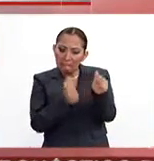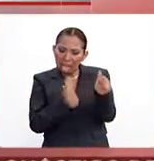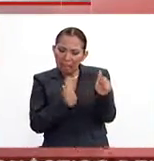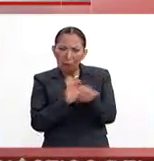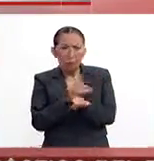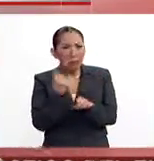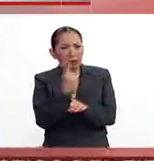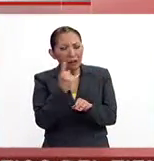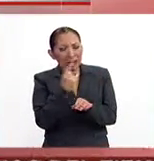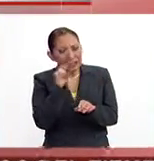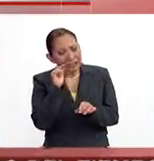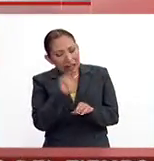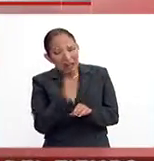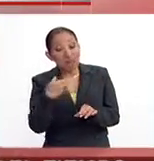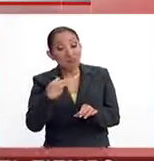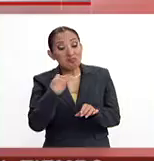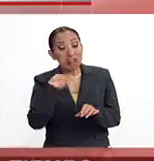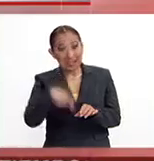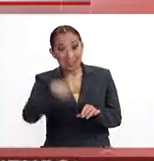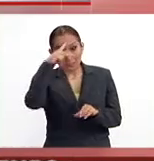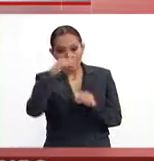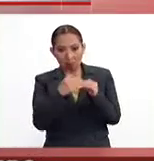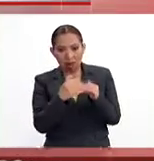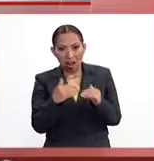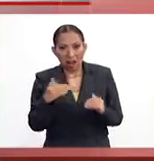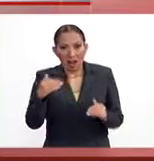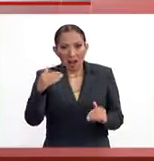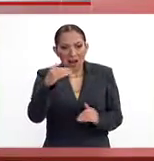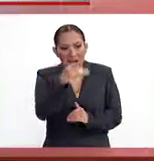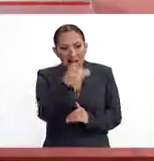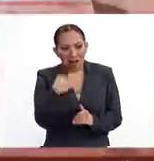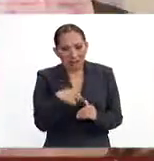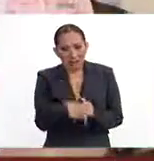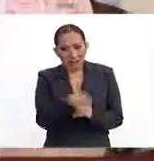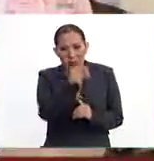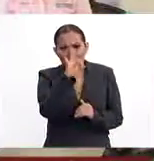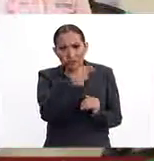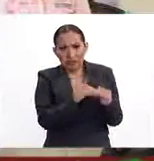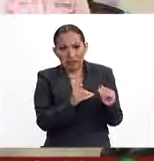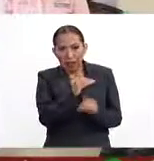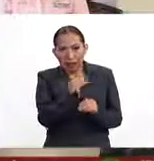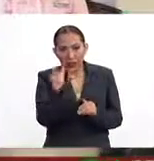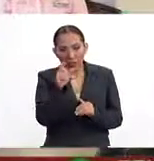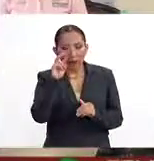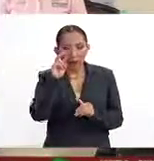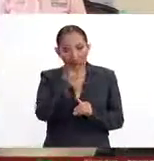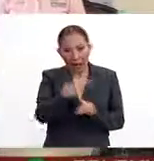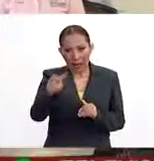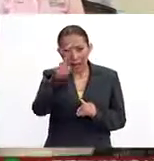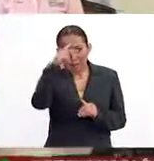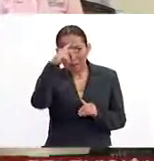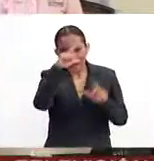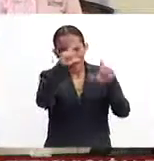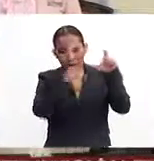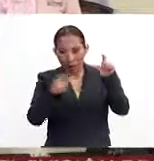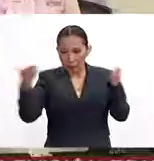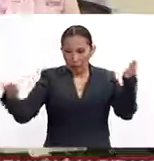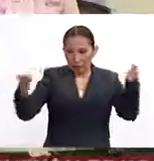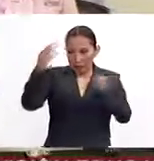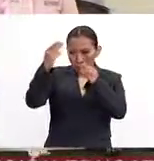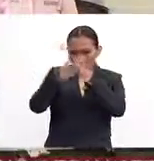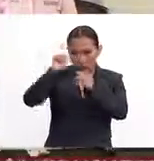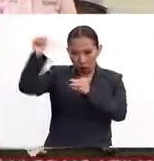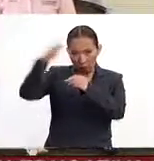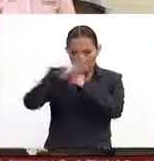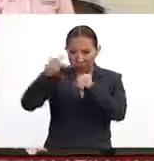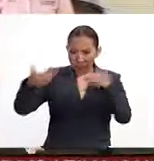debe a que los homicidios en México aumentaron en este porcentaje, ¿no? Cuando vemos a México comparado con el resto del